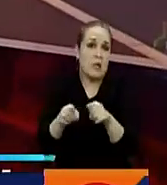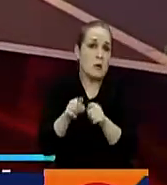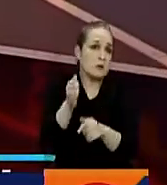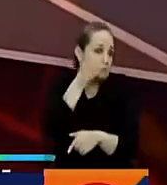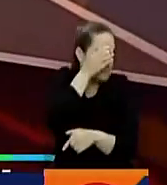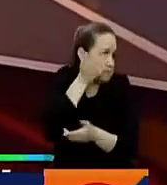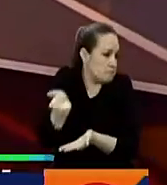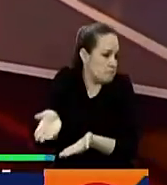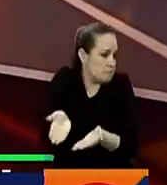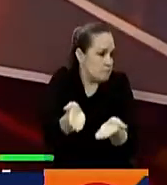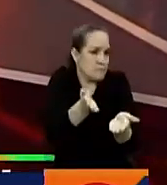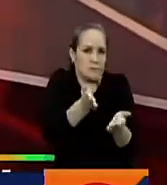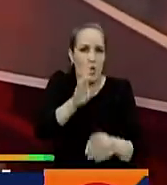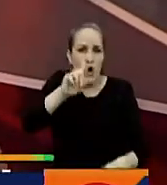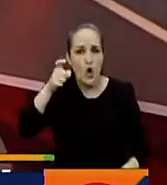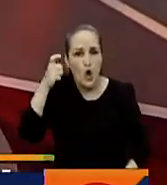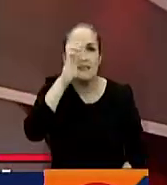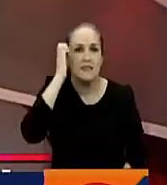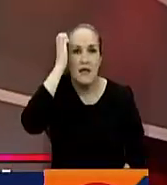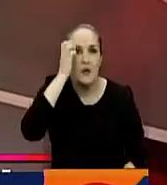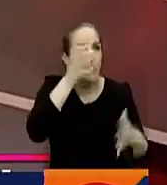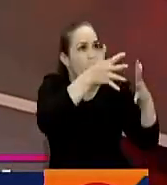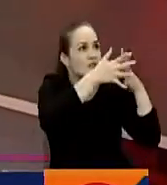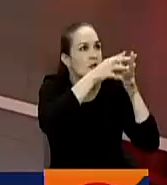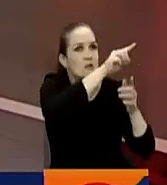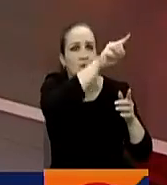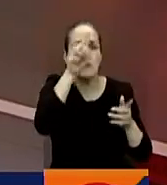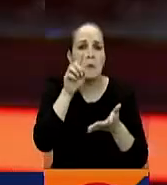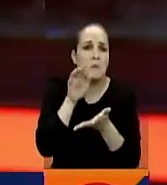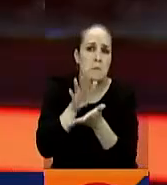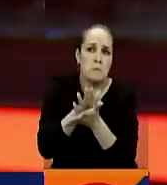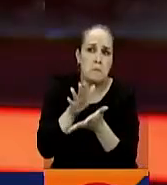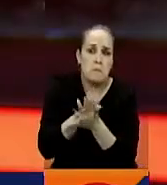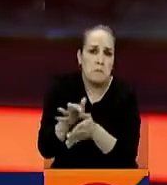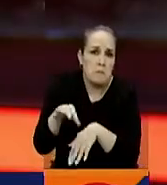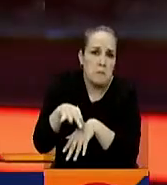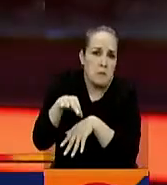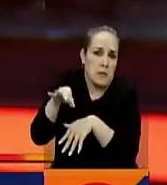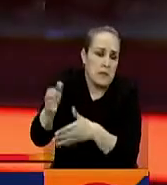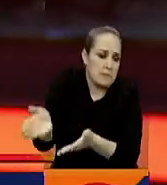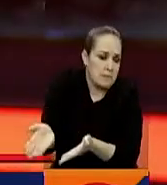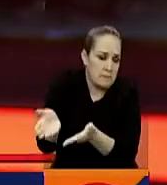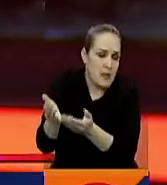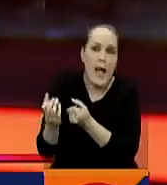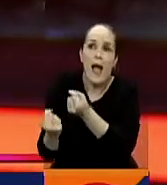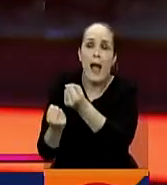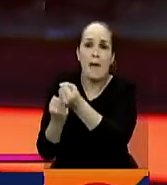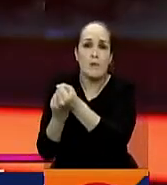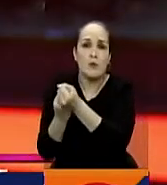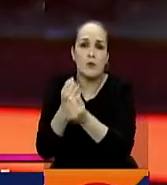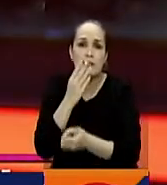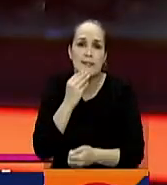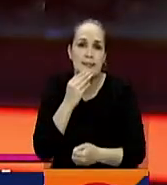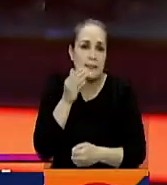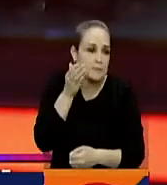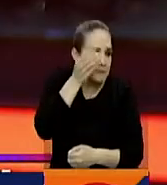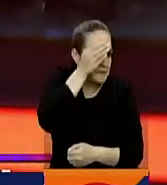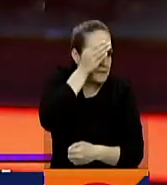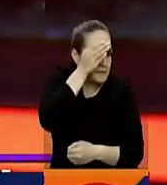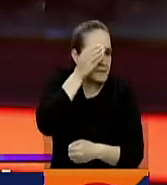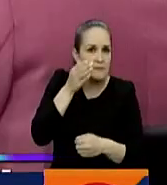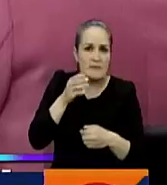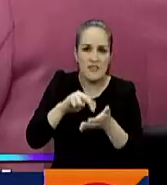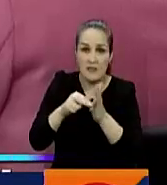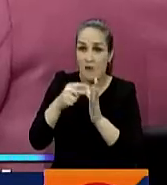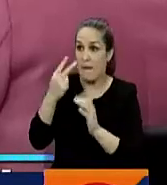los gobiernos occidentales en Estados Unidos, de apoyo a Israel como si esto fuera una guerra entre